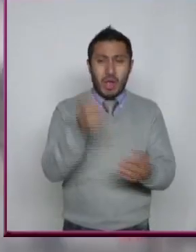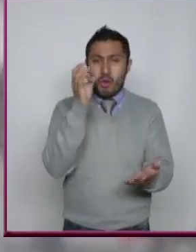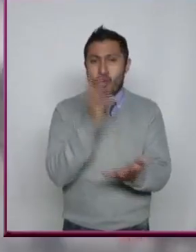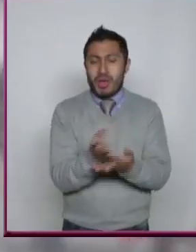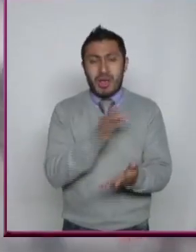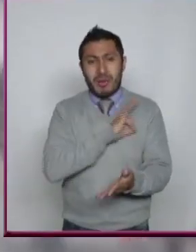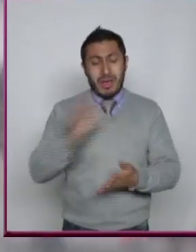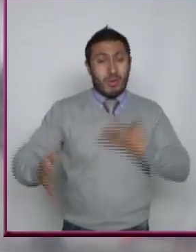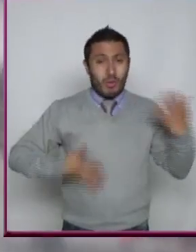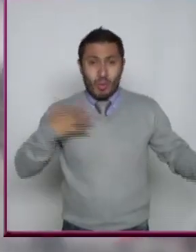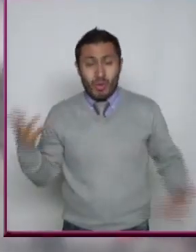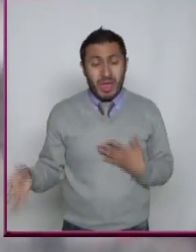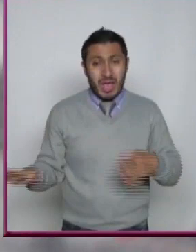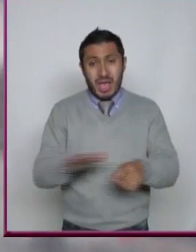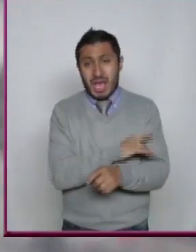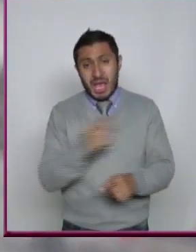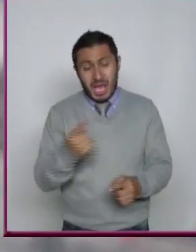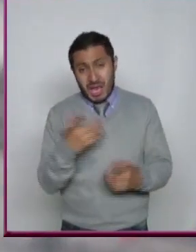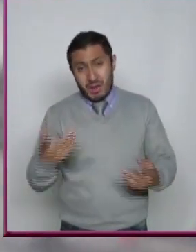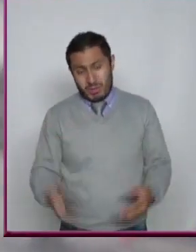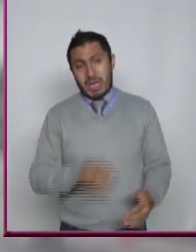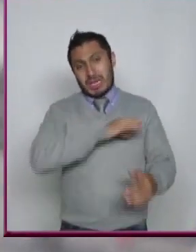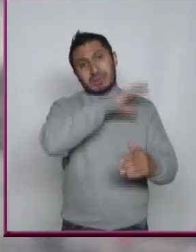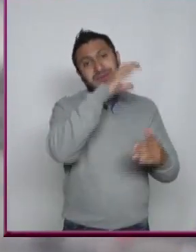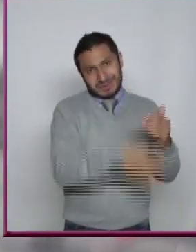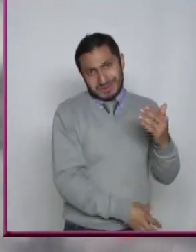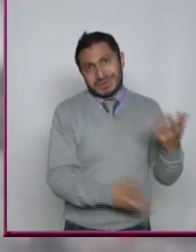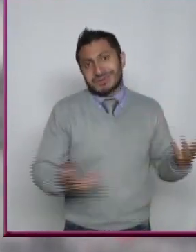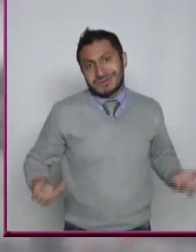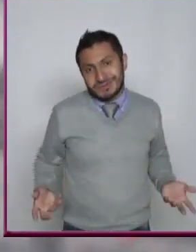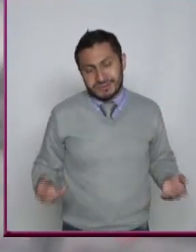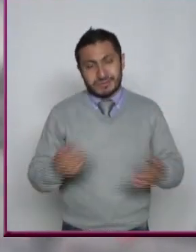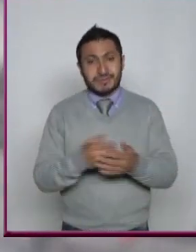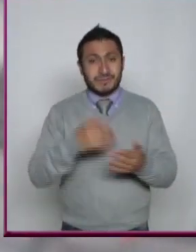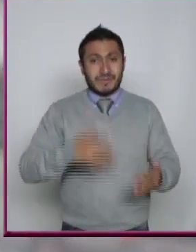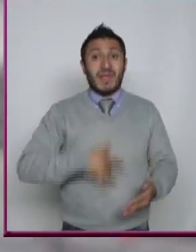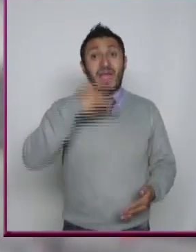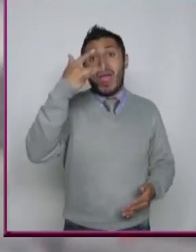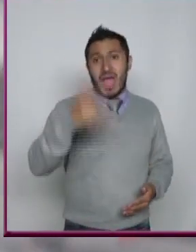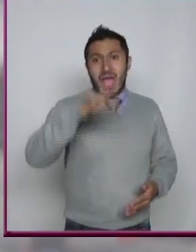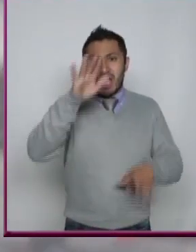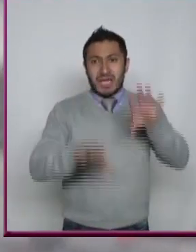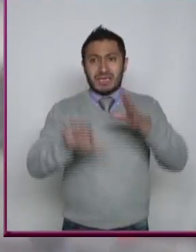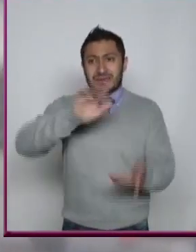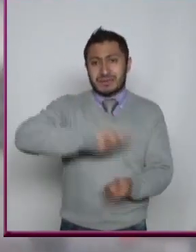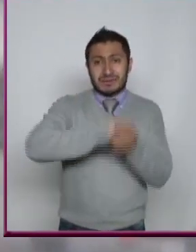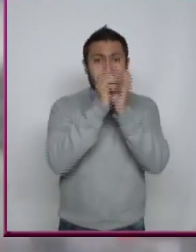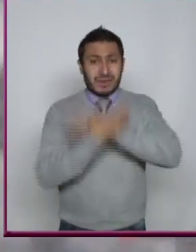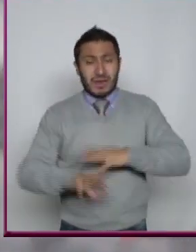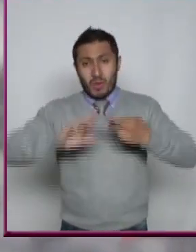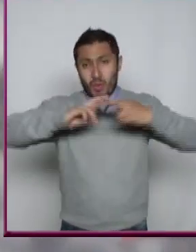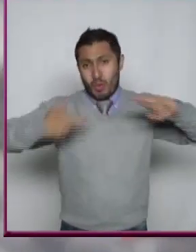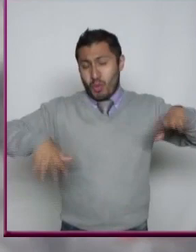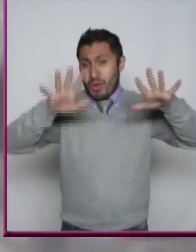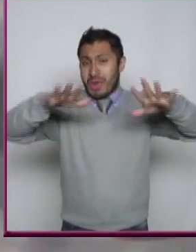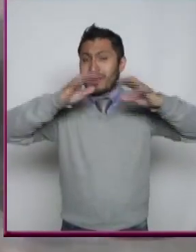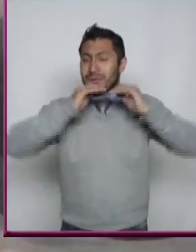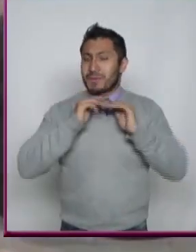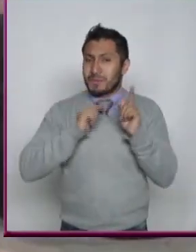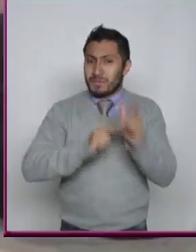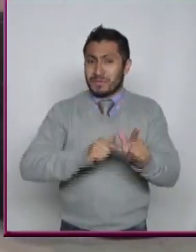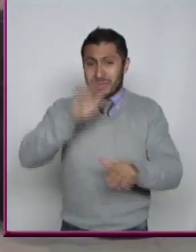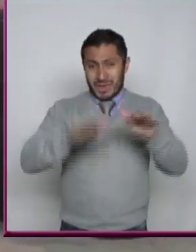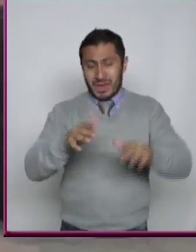puede disfrutar porque va a terminar, ¿no? El enamoramiento a veces se va a transformar en una relación estable y a veces